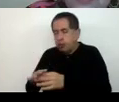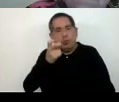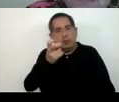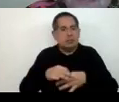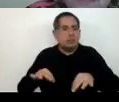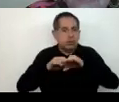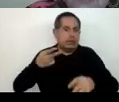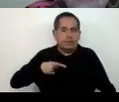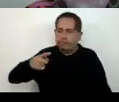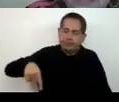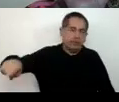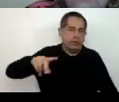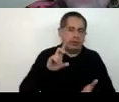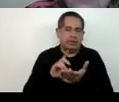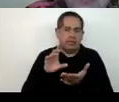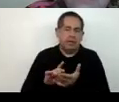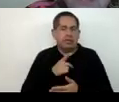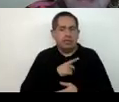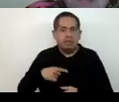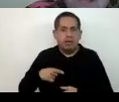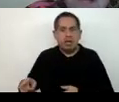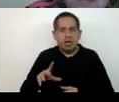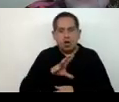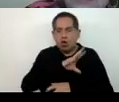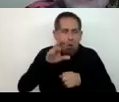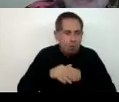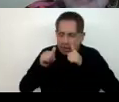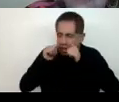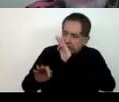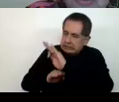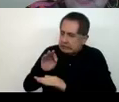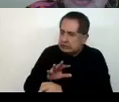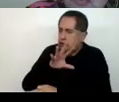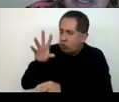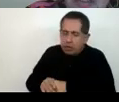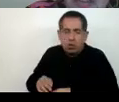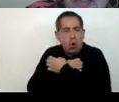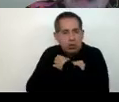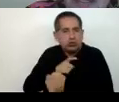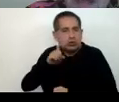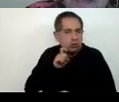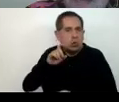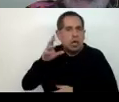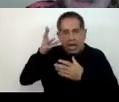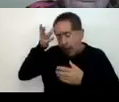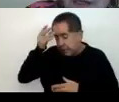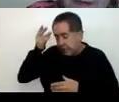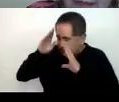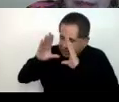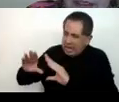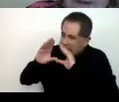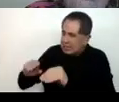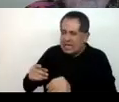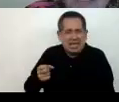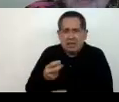con discapacidad tengan una atención integral, que se les dé una educación sexual integral desde temprana